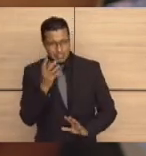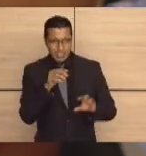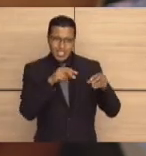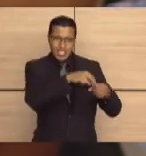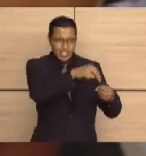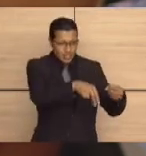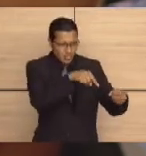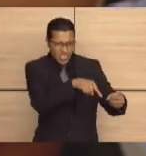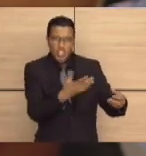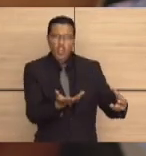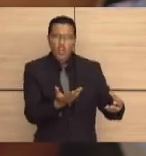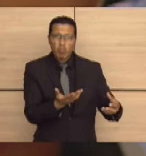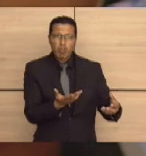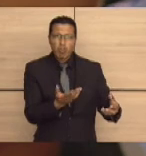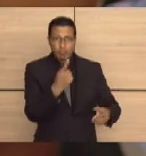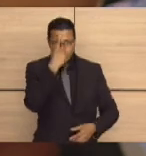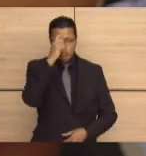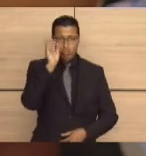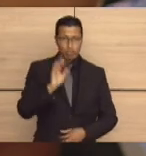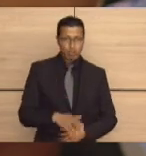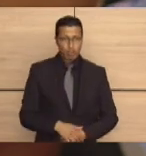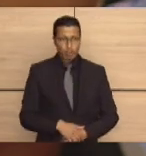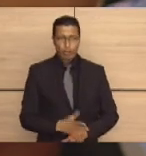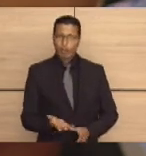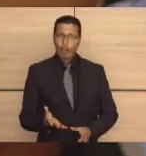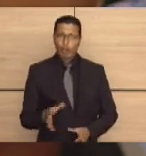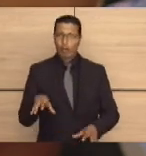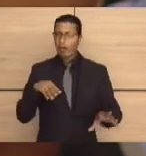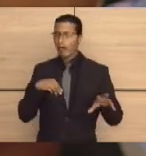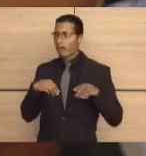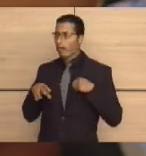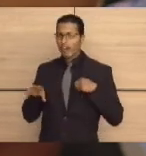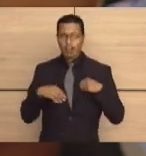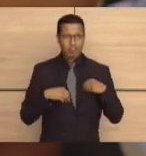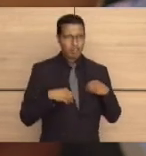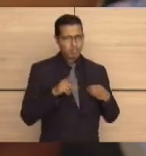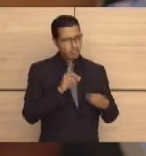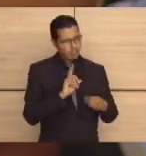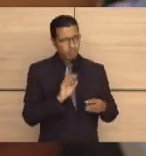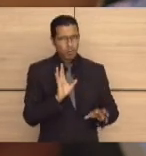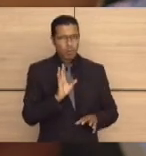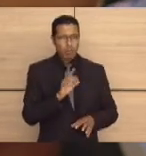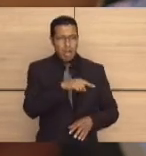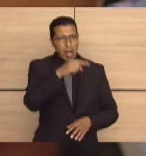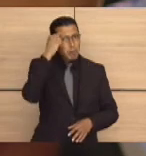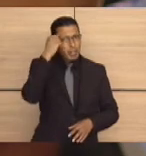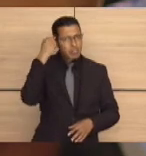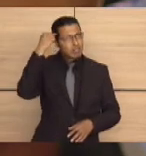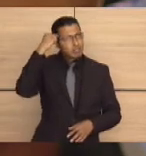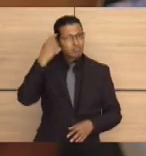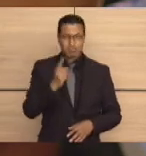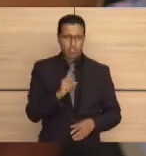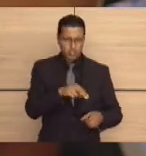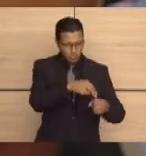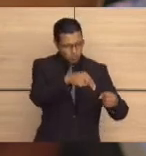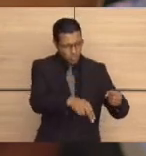se conceda o que se contagie simplemente, no es algo que se dé por decreto. La ciudadanía es